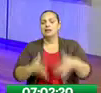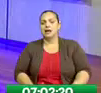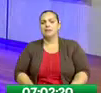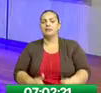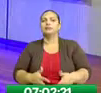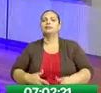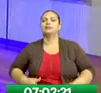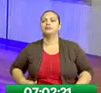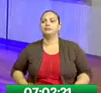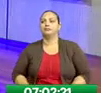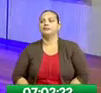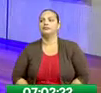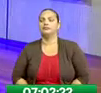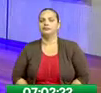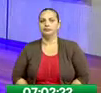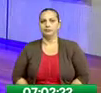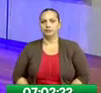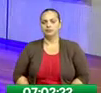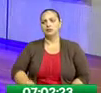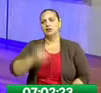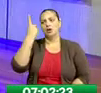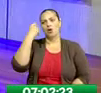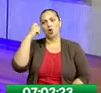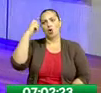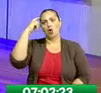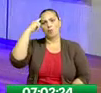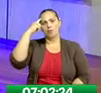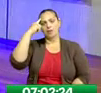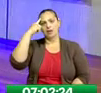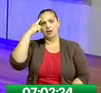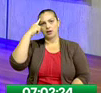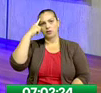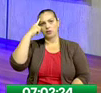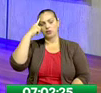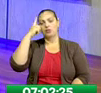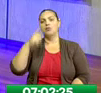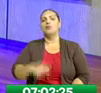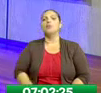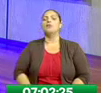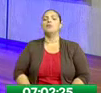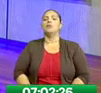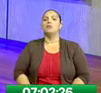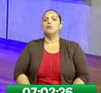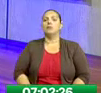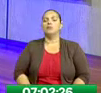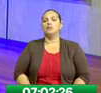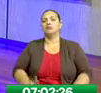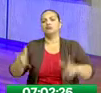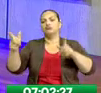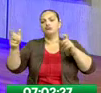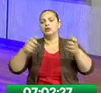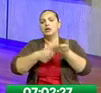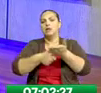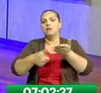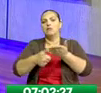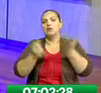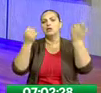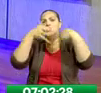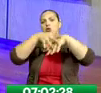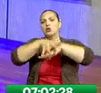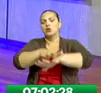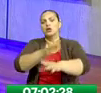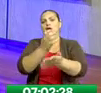El gobierno nacional, a través del Ministerio de Inclusión Económica y Social y el Consejo Nacional para